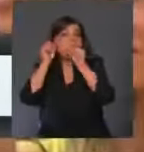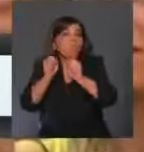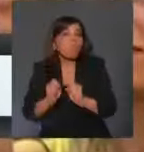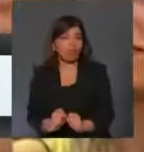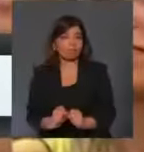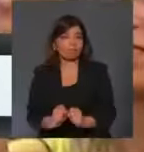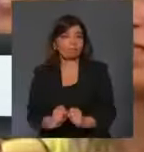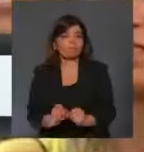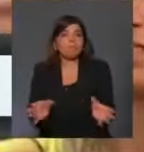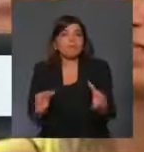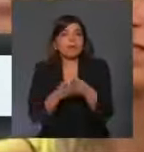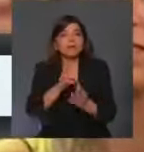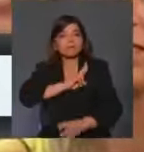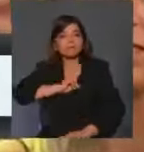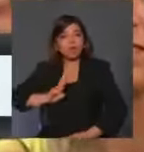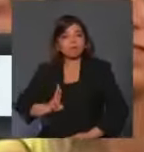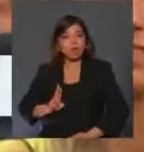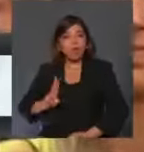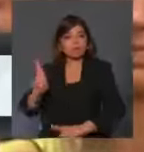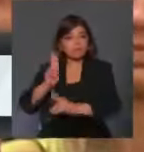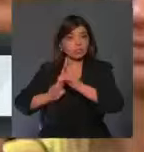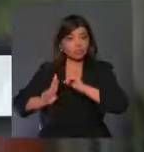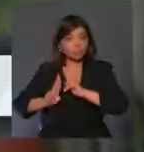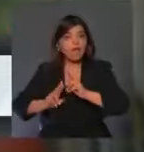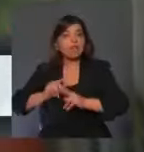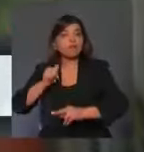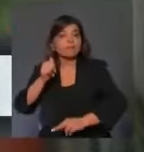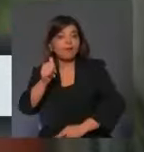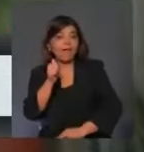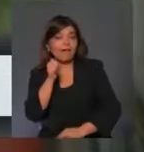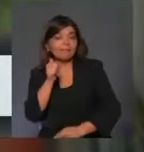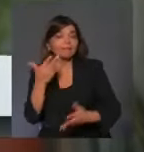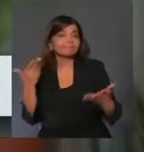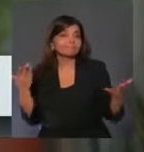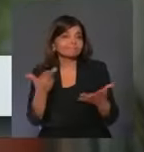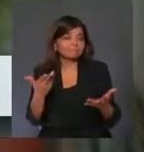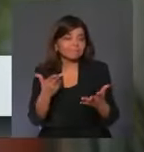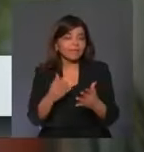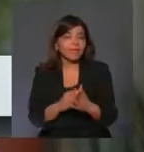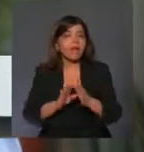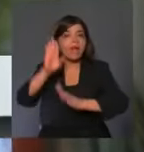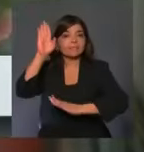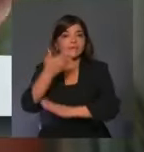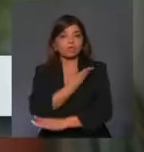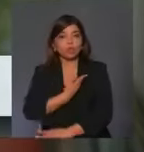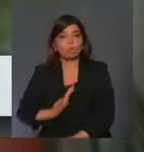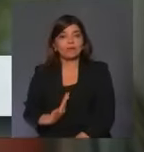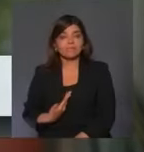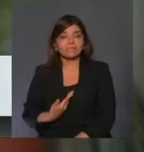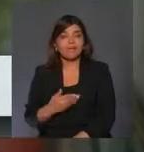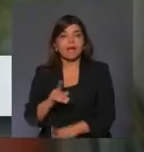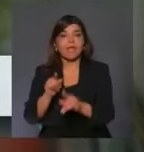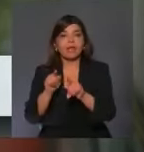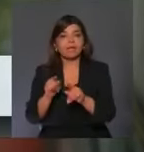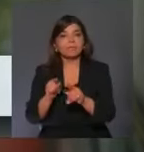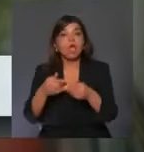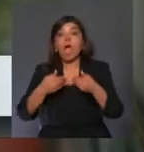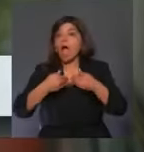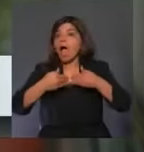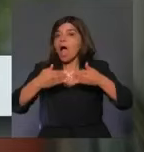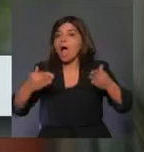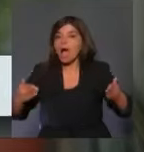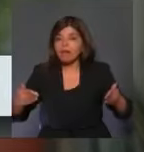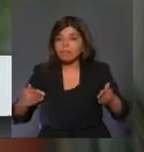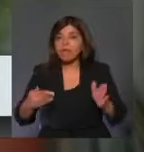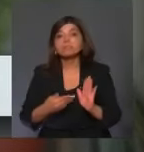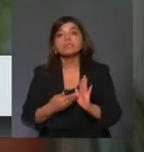de ayer abren la discusión sobre la futura competencia del sector. Desde la perspectiva de las elecciones presidenciales, estas están totalmente abiertas, así se demuestra en